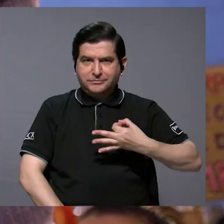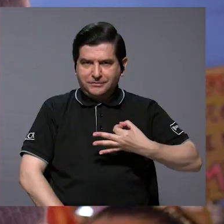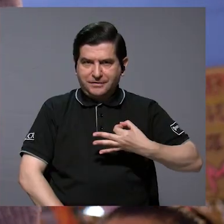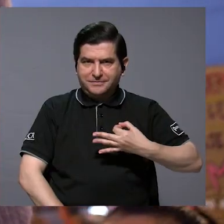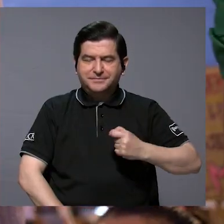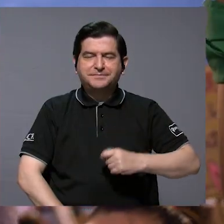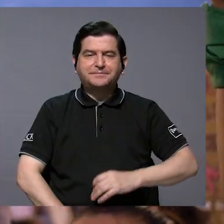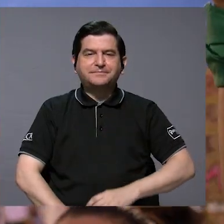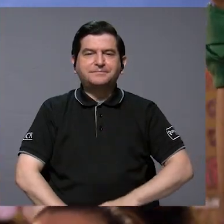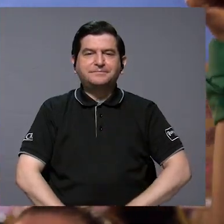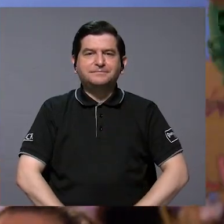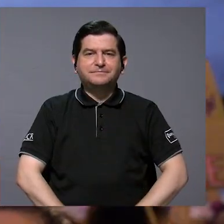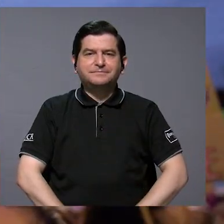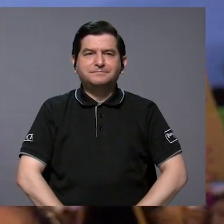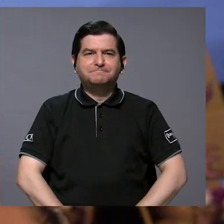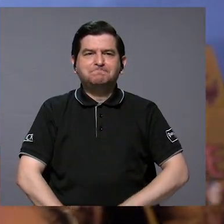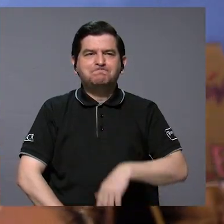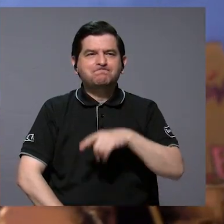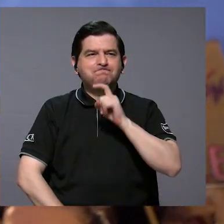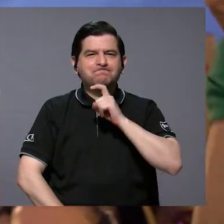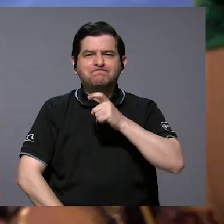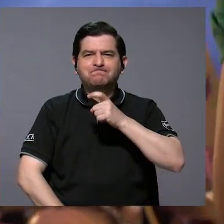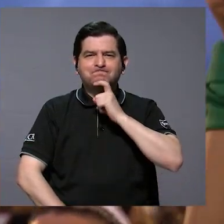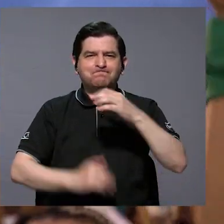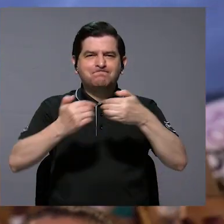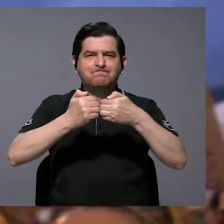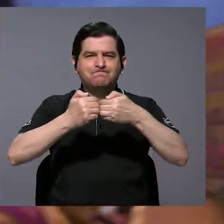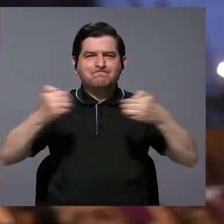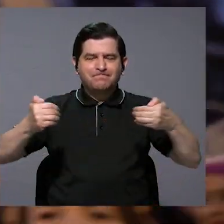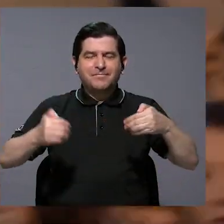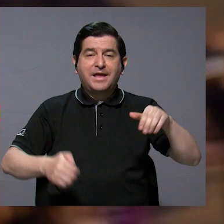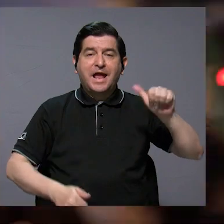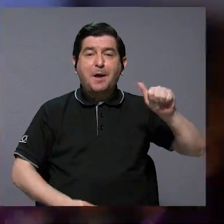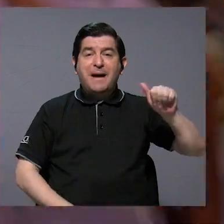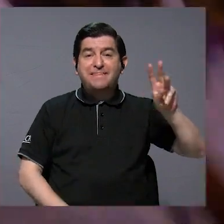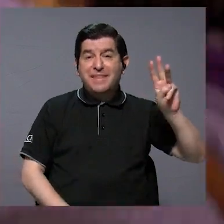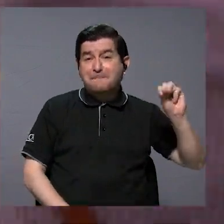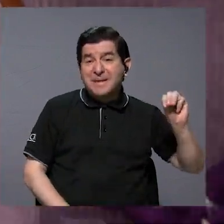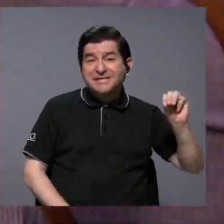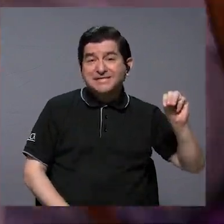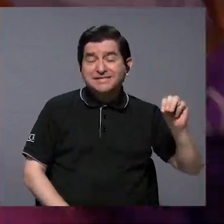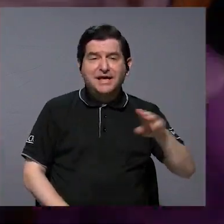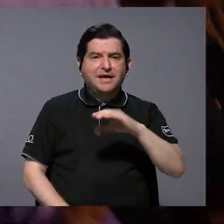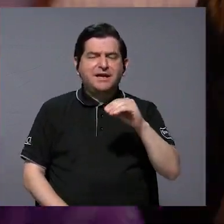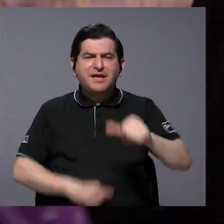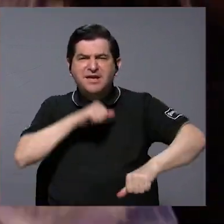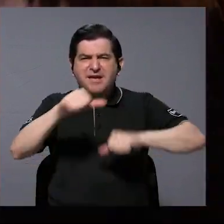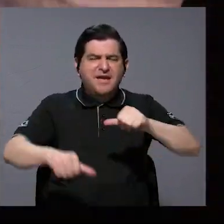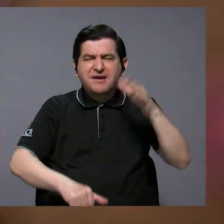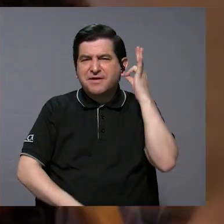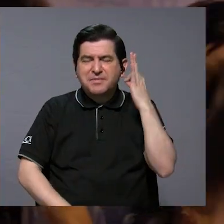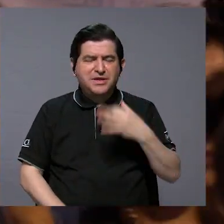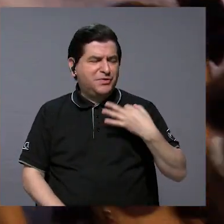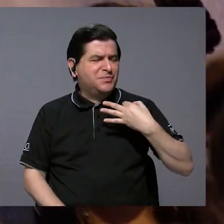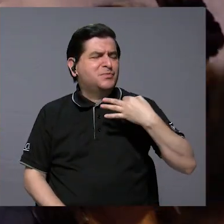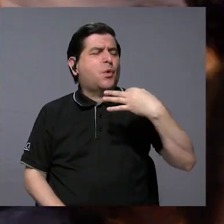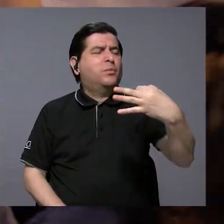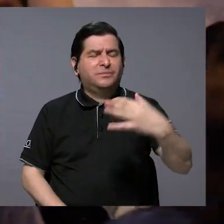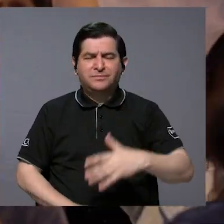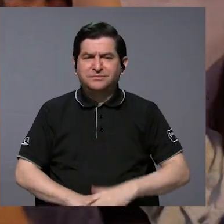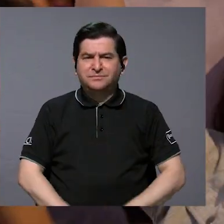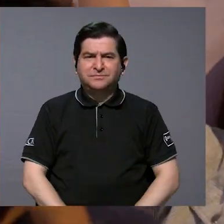Yo creo que es difícil separar a Amanda del feminismo